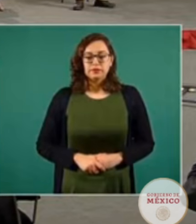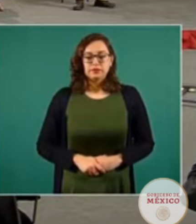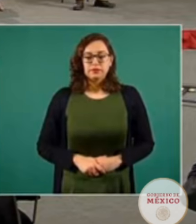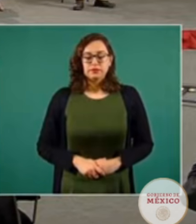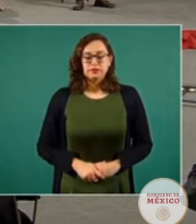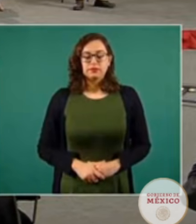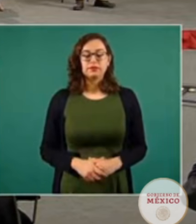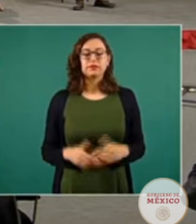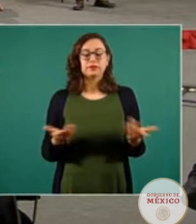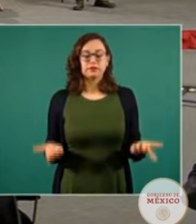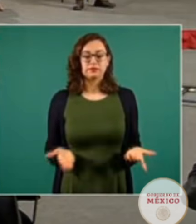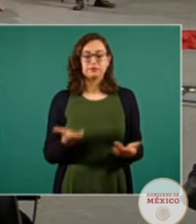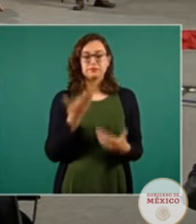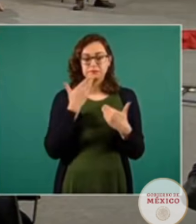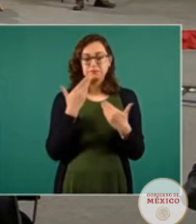es importante